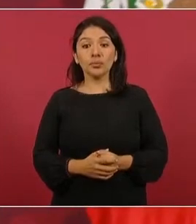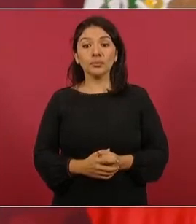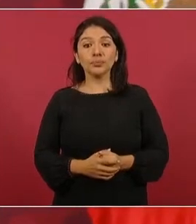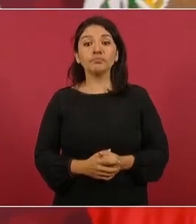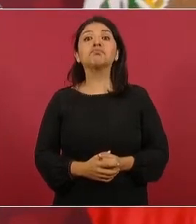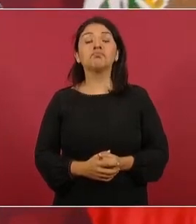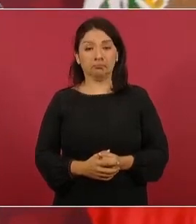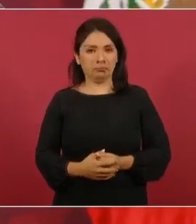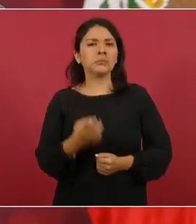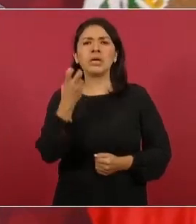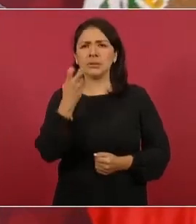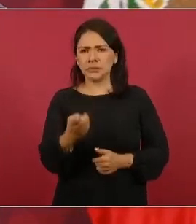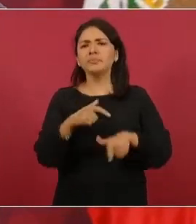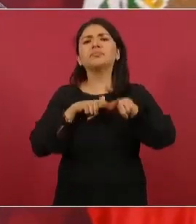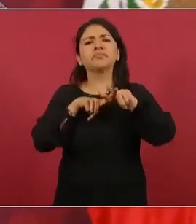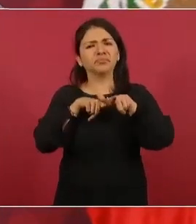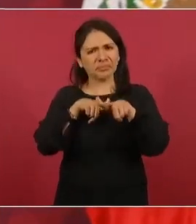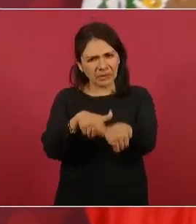vamos a seguir